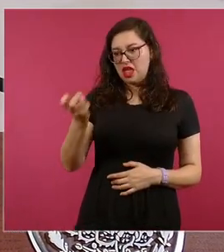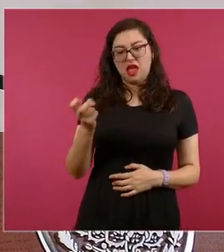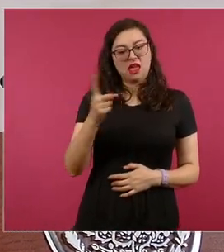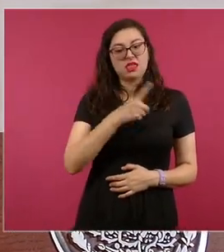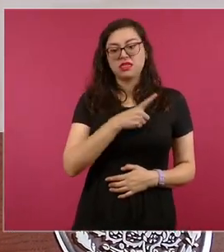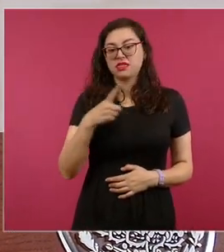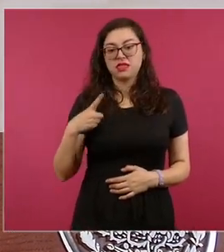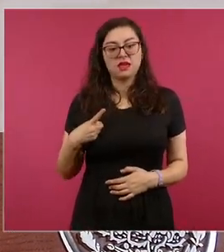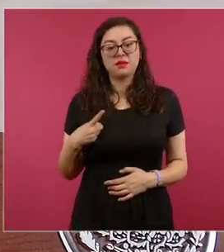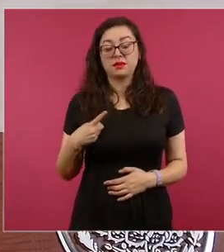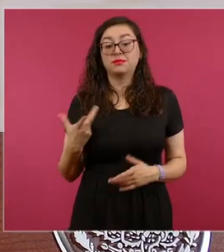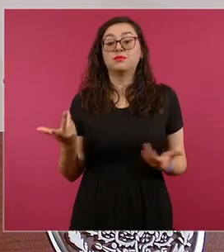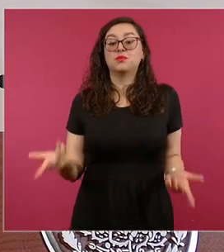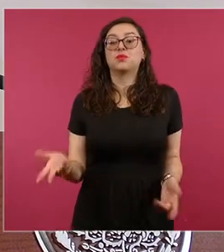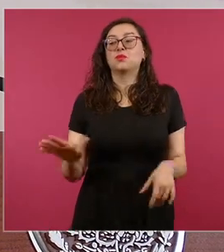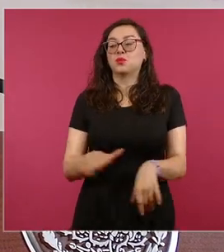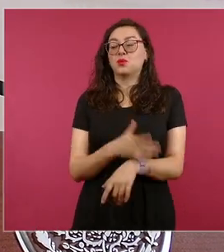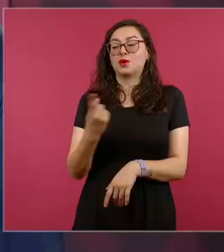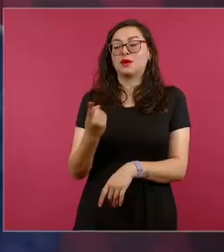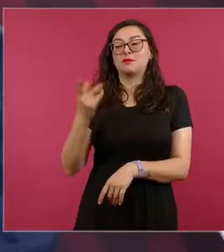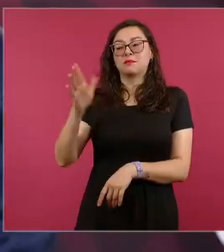a todas luces